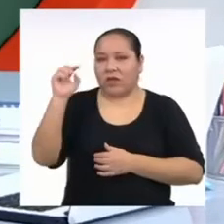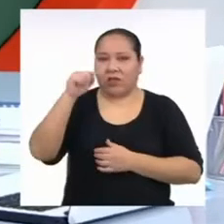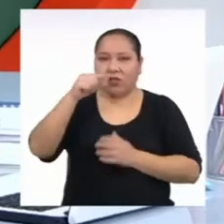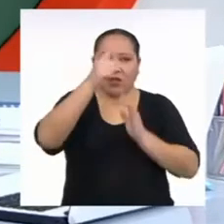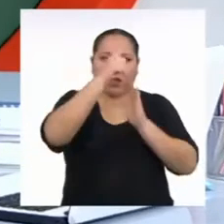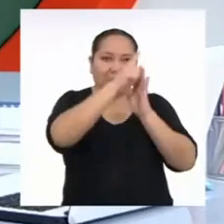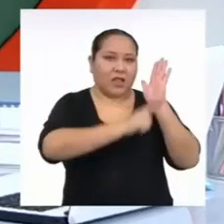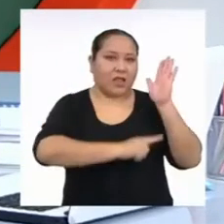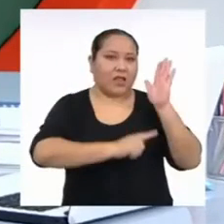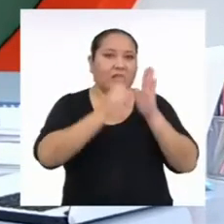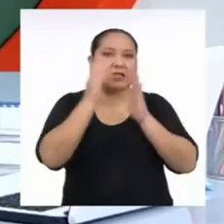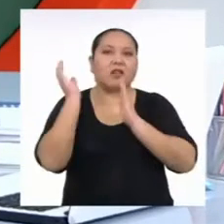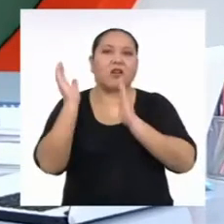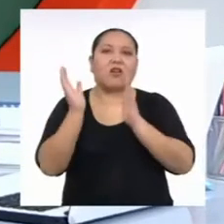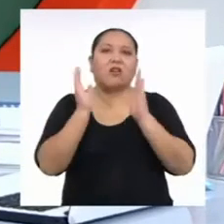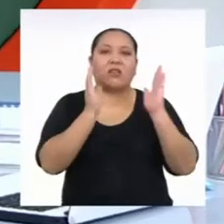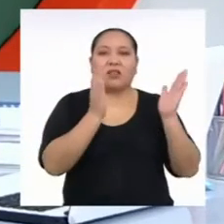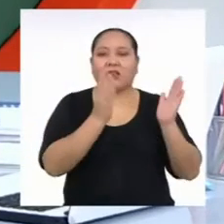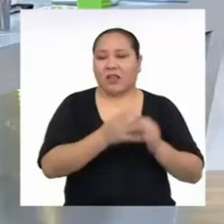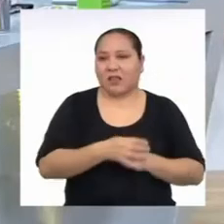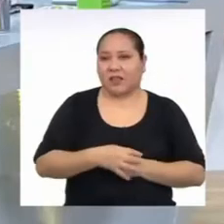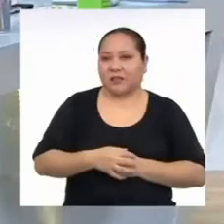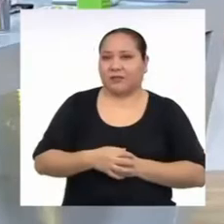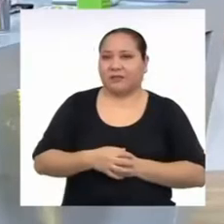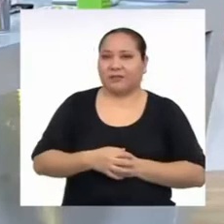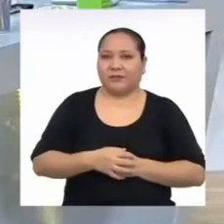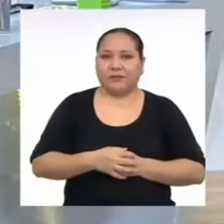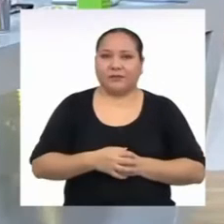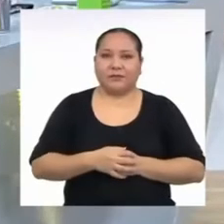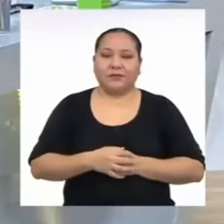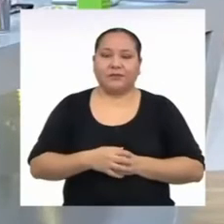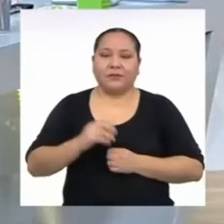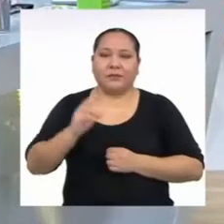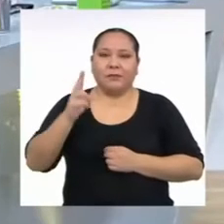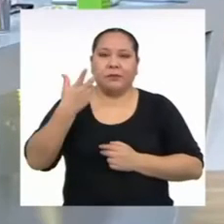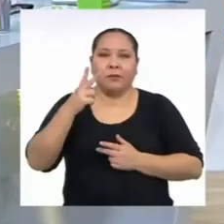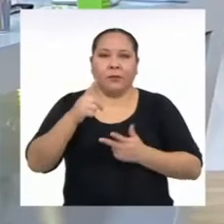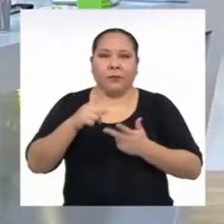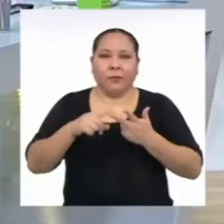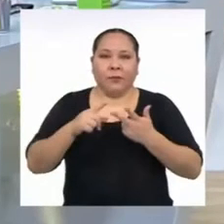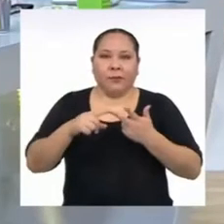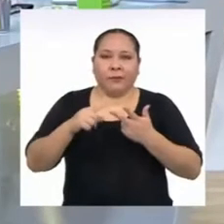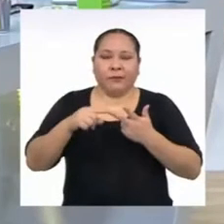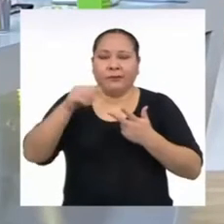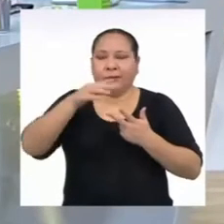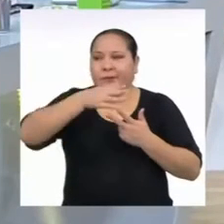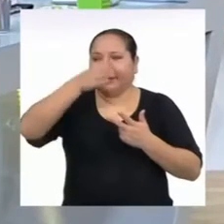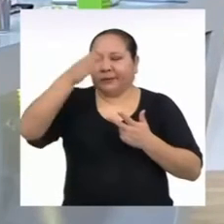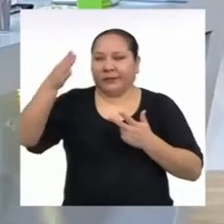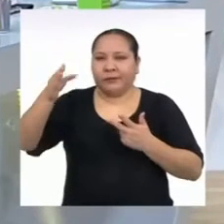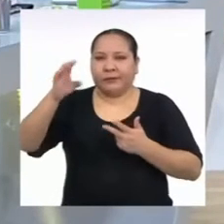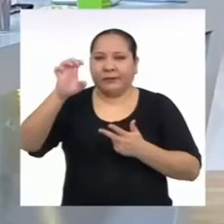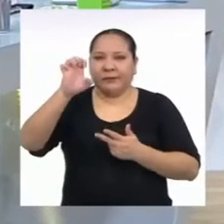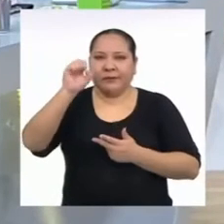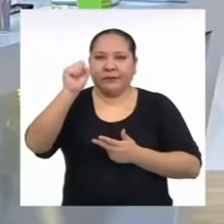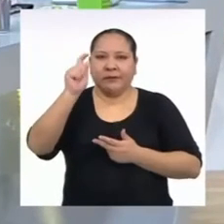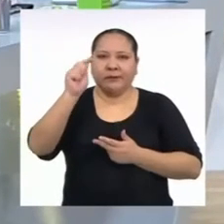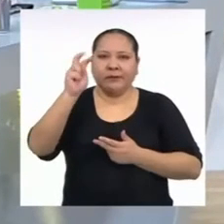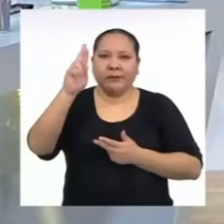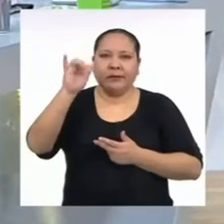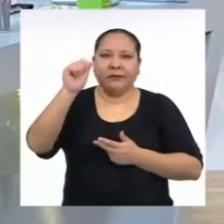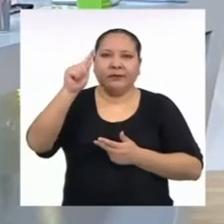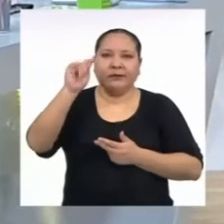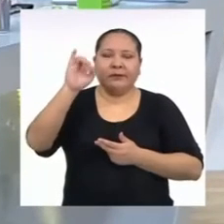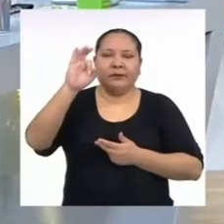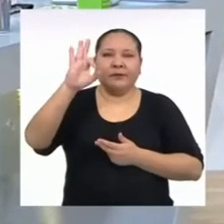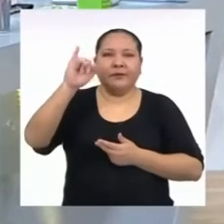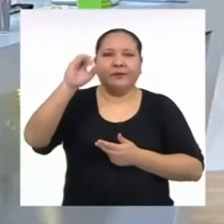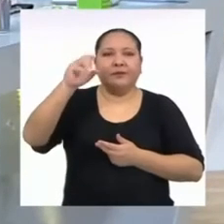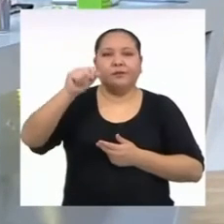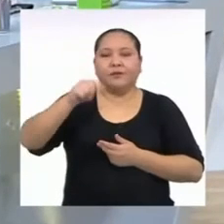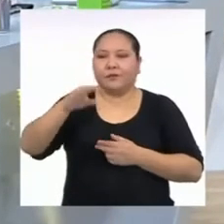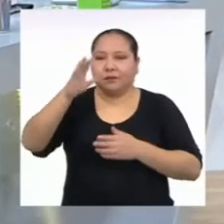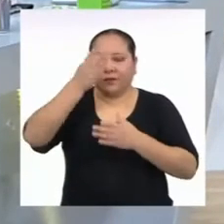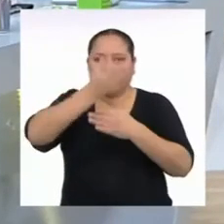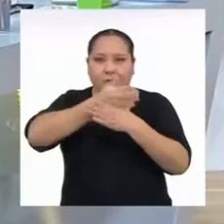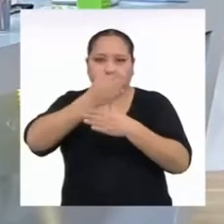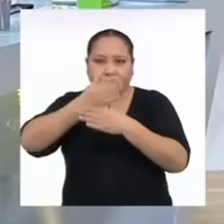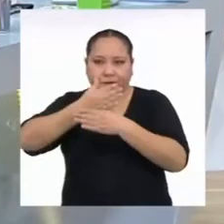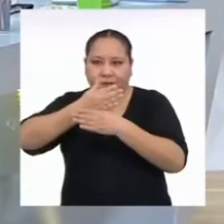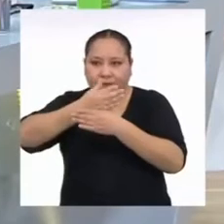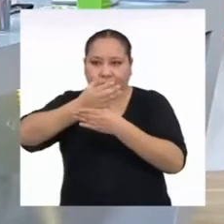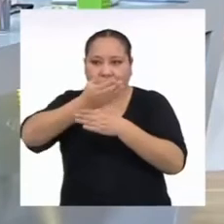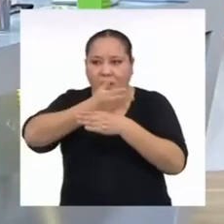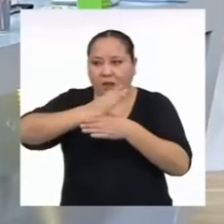lista ordenada alfabéticamente. Y tercero, en el estratificado lo separo tomando